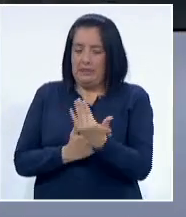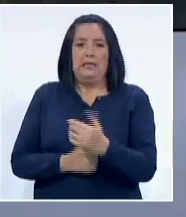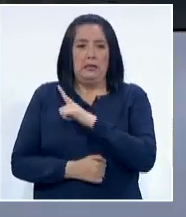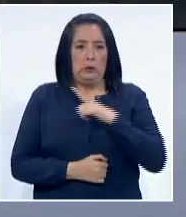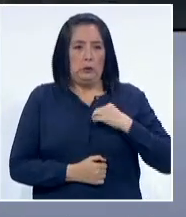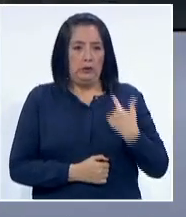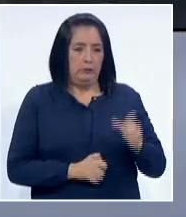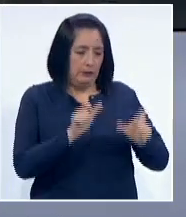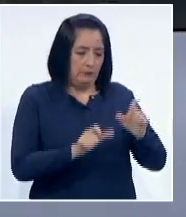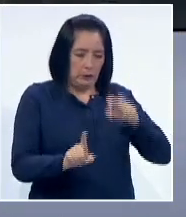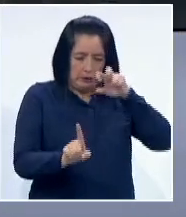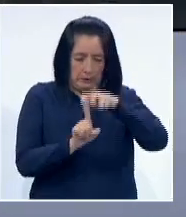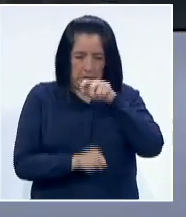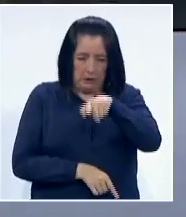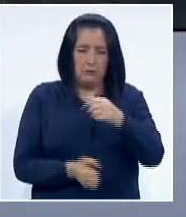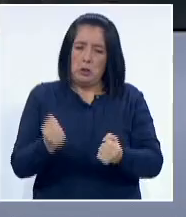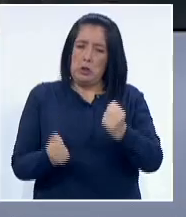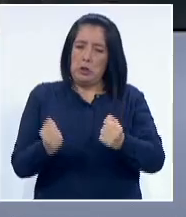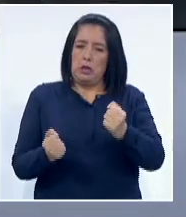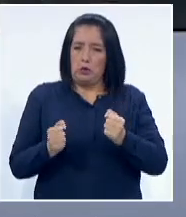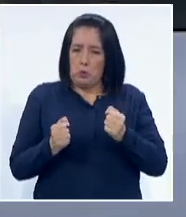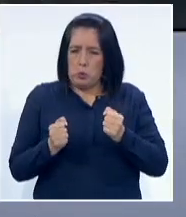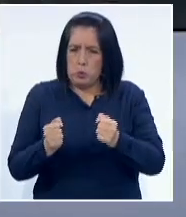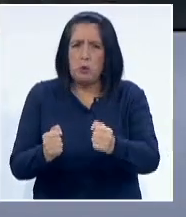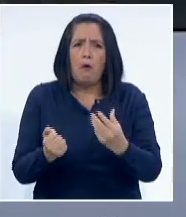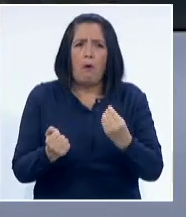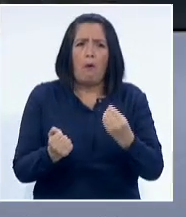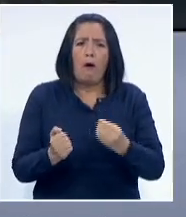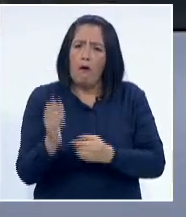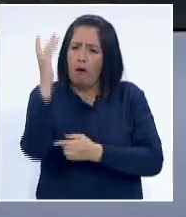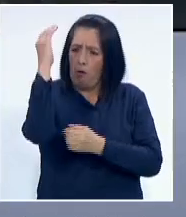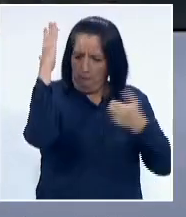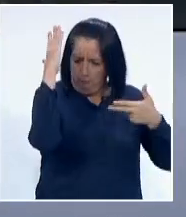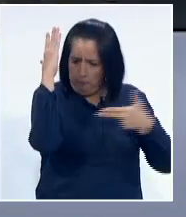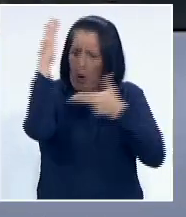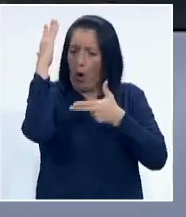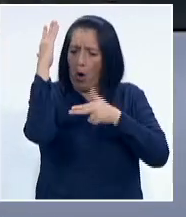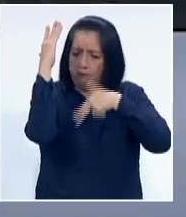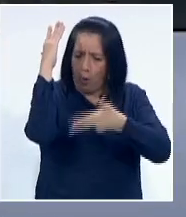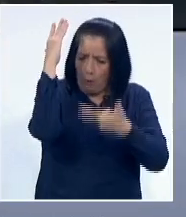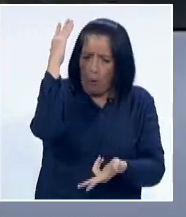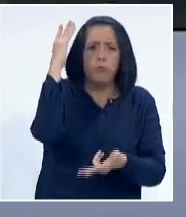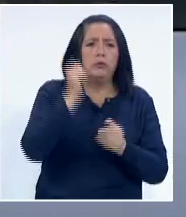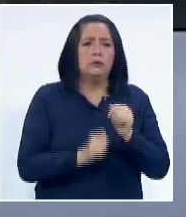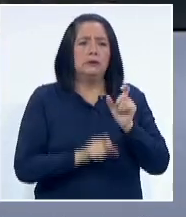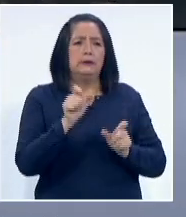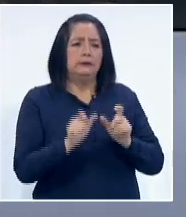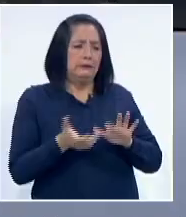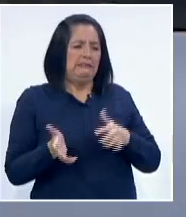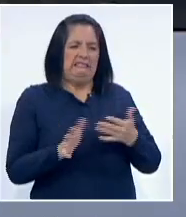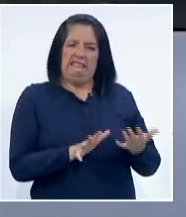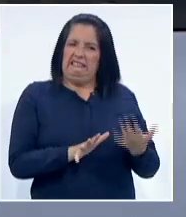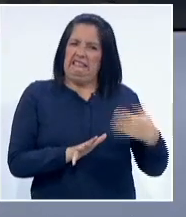los testigos, el vehículo donde viajaban las víctimas chocó contra un poste y luego se volcó. Los fallecidos no llevaban puesto el cinturón